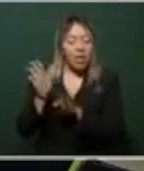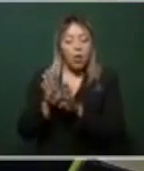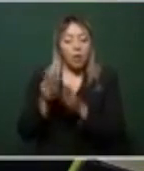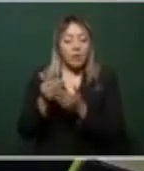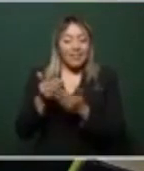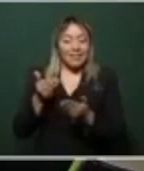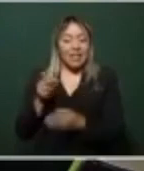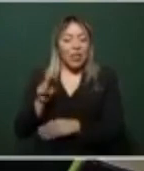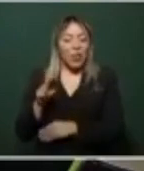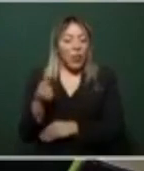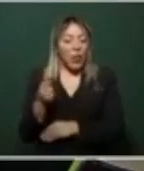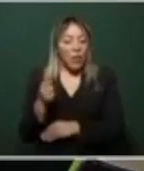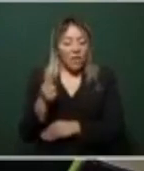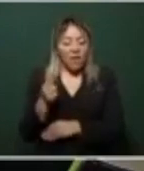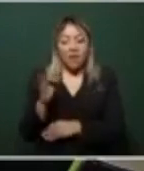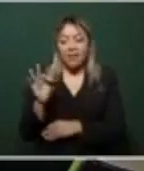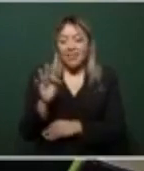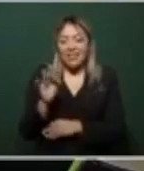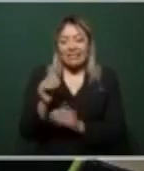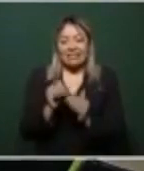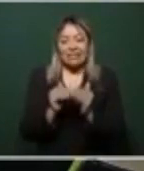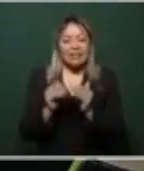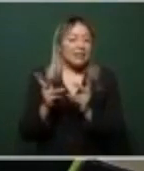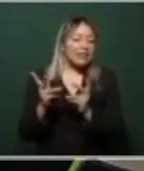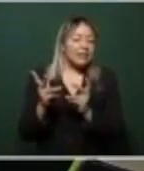noviembre llegamos a estar